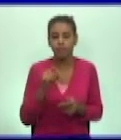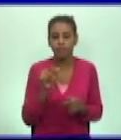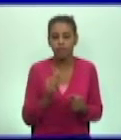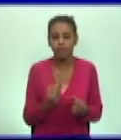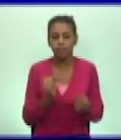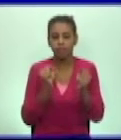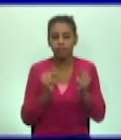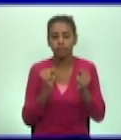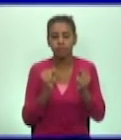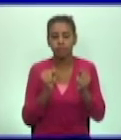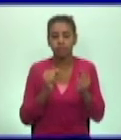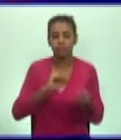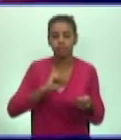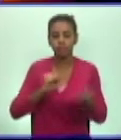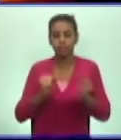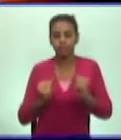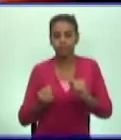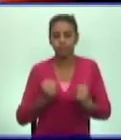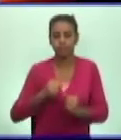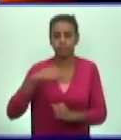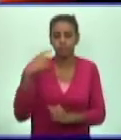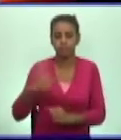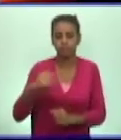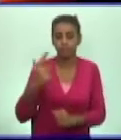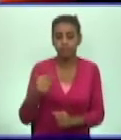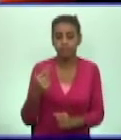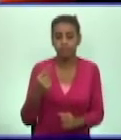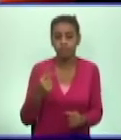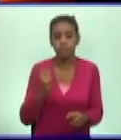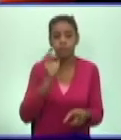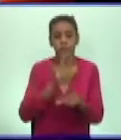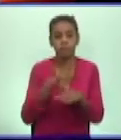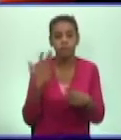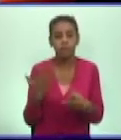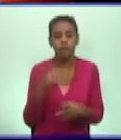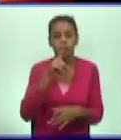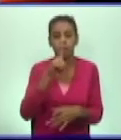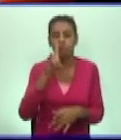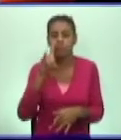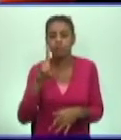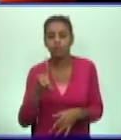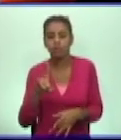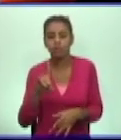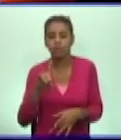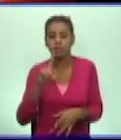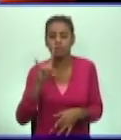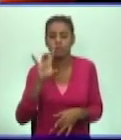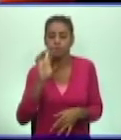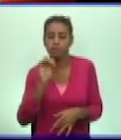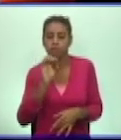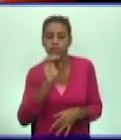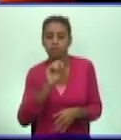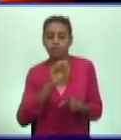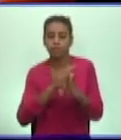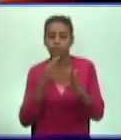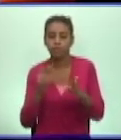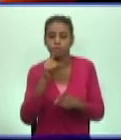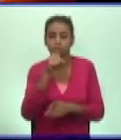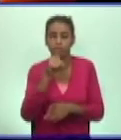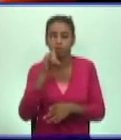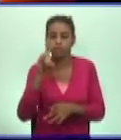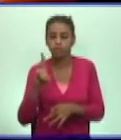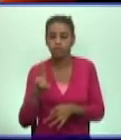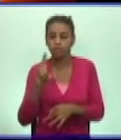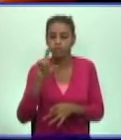potencia que lo colonizó, sobre todo a partir de 1900, de 1902, fue colonizando estos países de Indochina, entre los que se